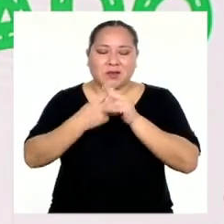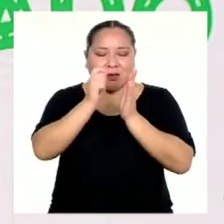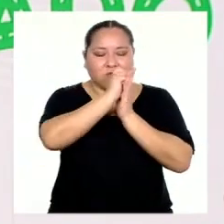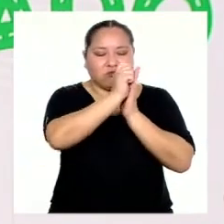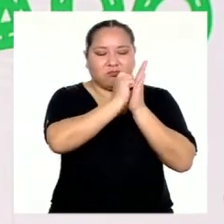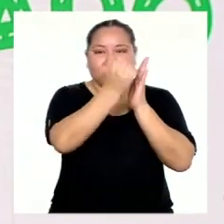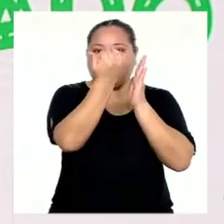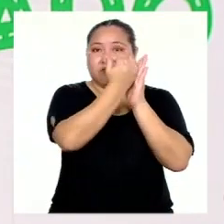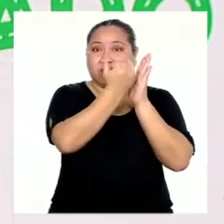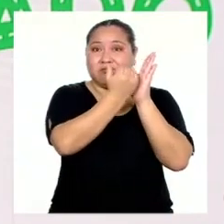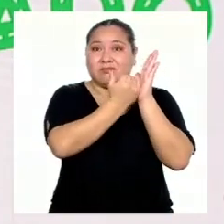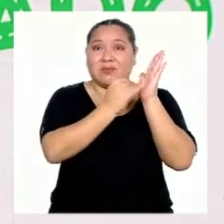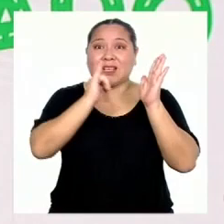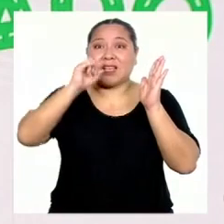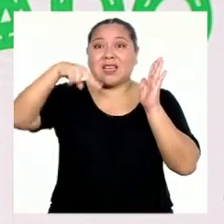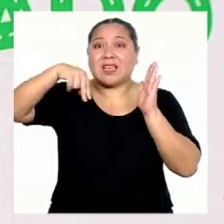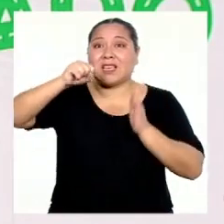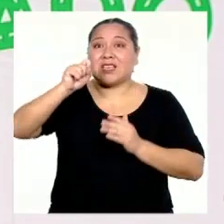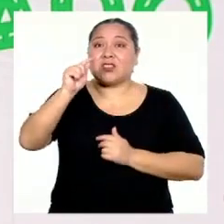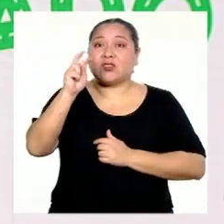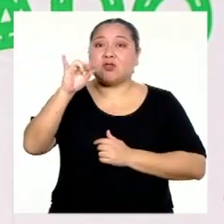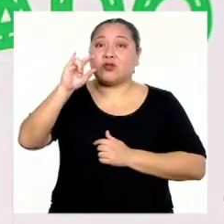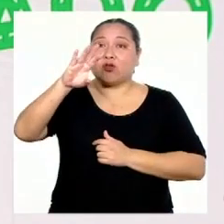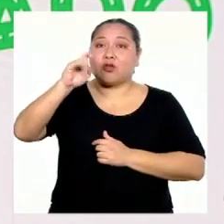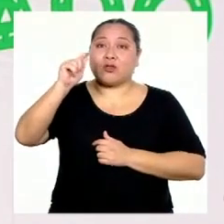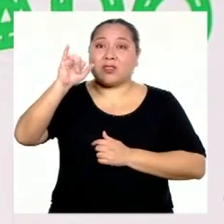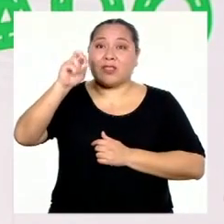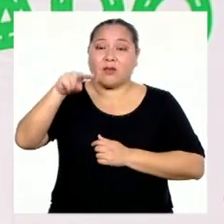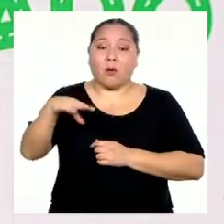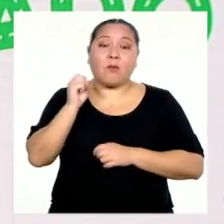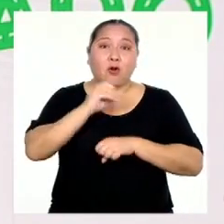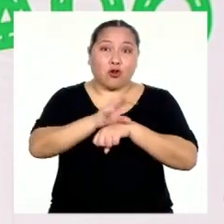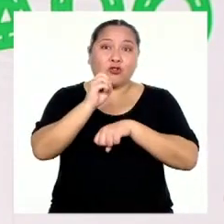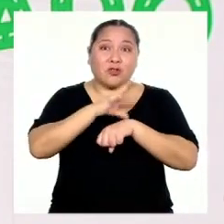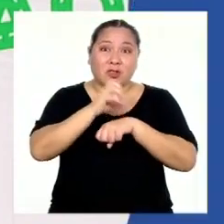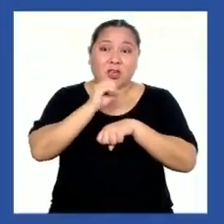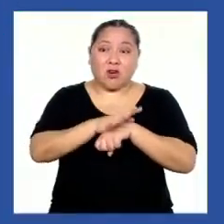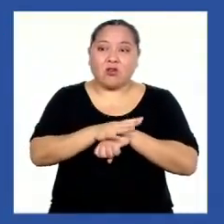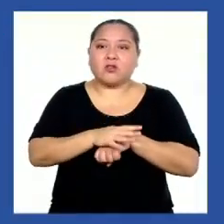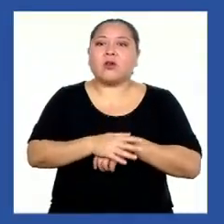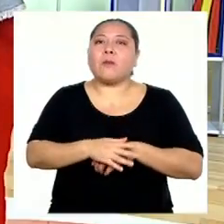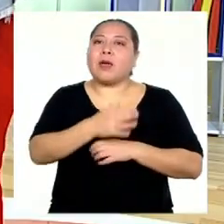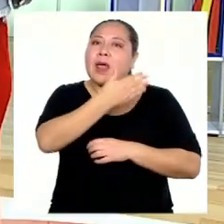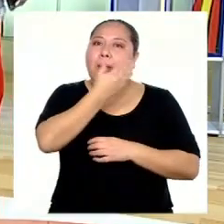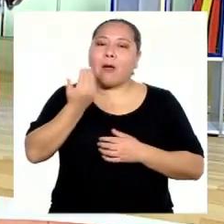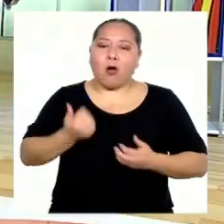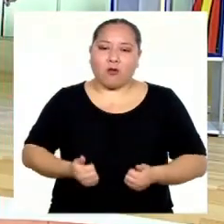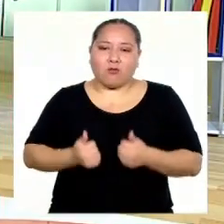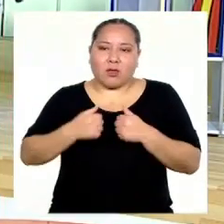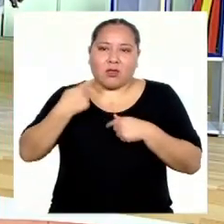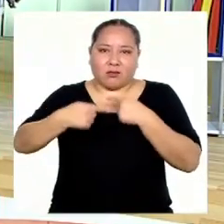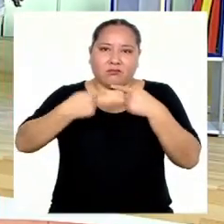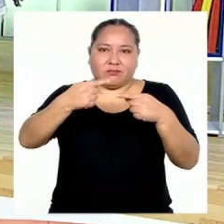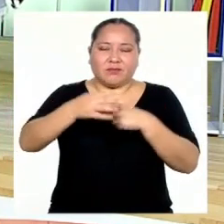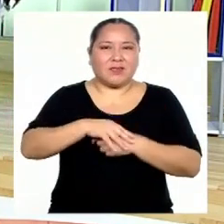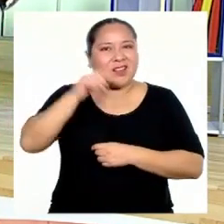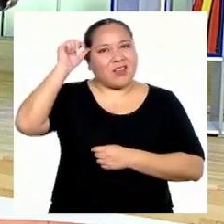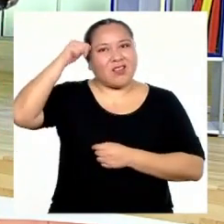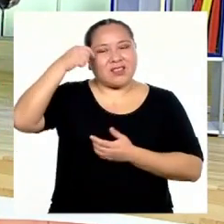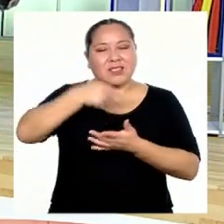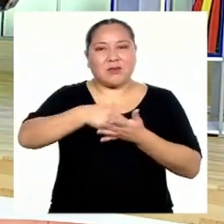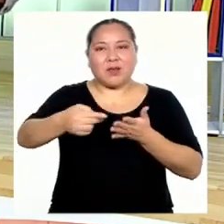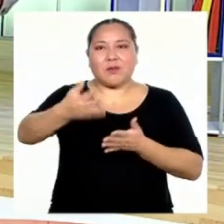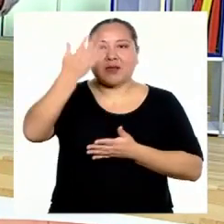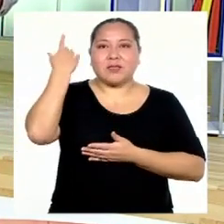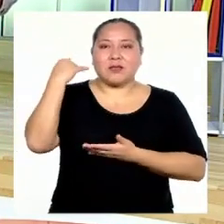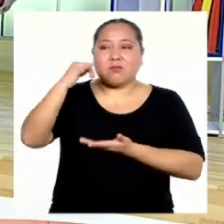recomendaciones para que la situación que estamos viviendo sea más llevadera para adolescentes como ustedes. Recordemos que la semana pasada recibimos